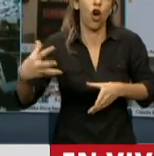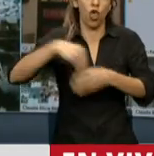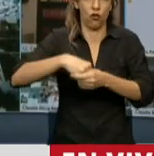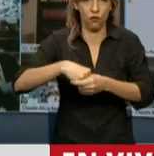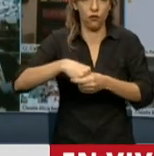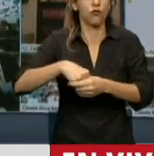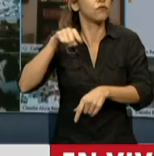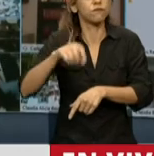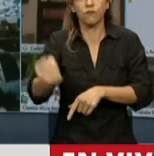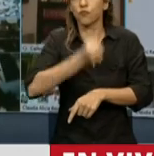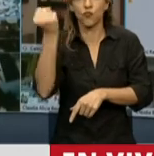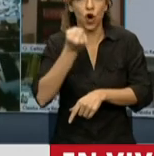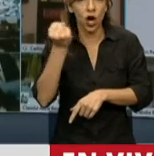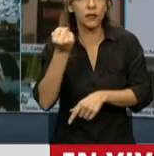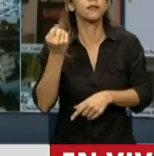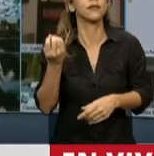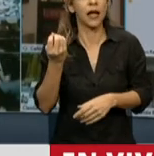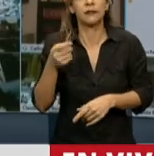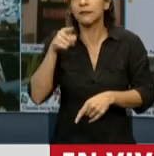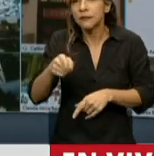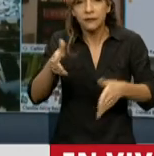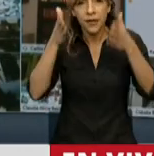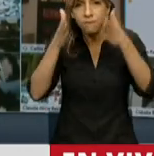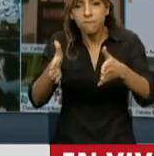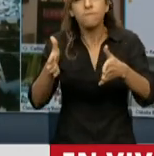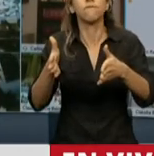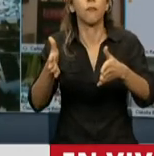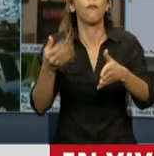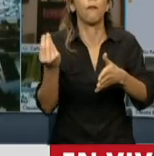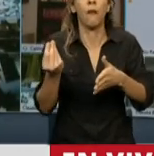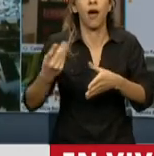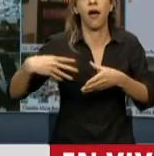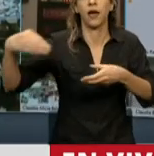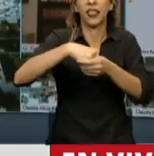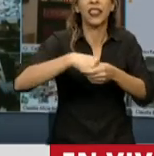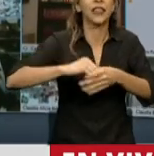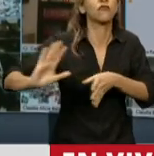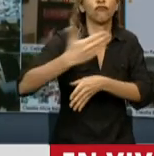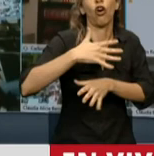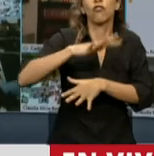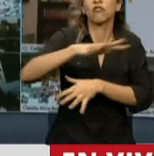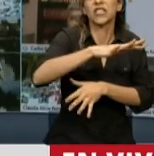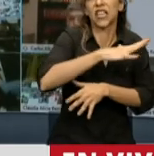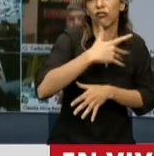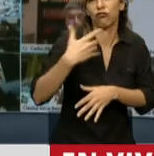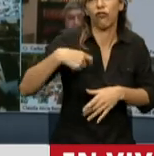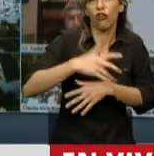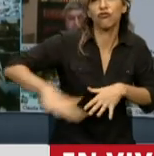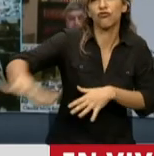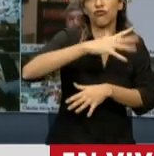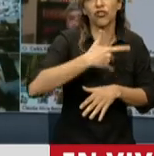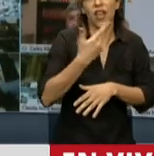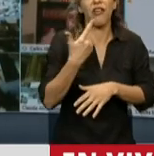amplia, multipartidaria, con perspectiva de género y con integración de distintos sectores sociales, que